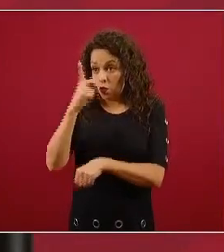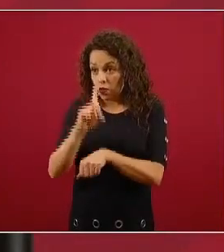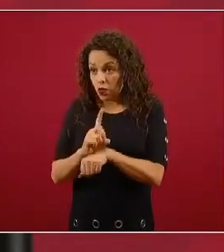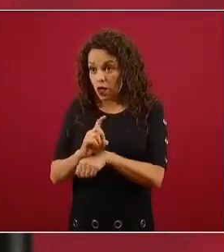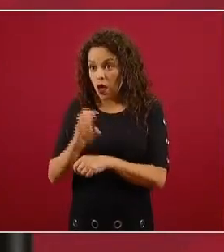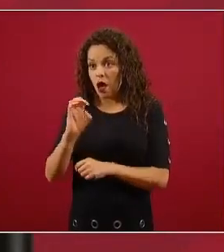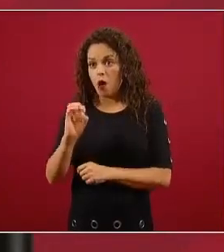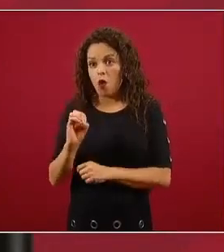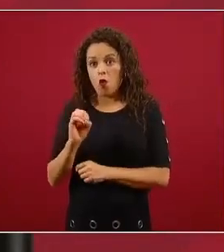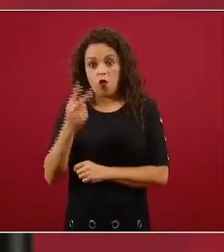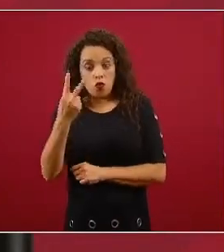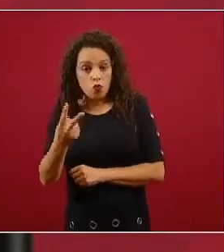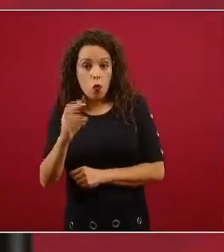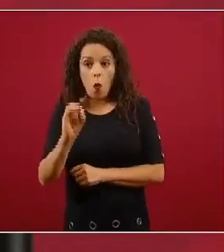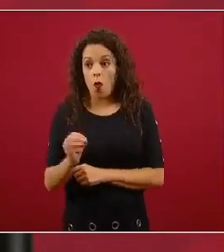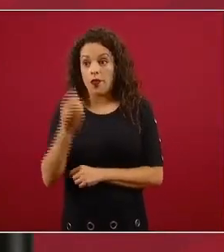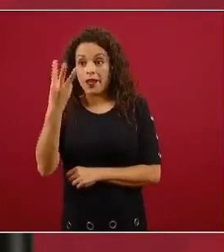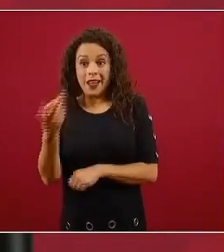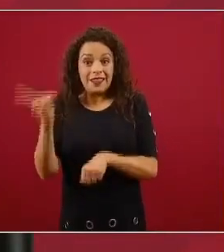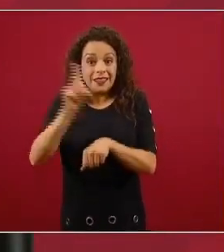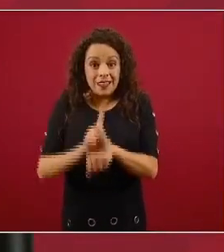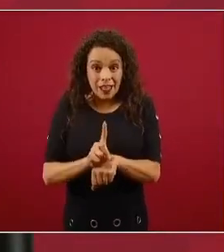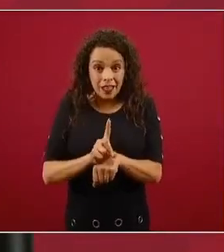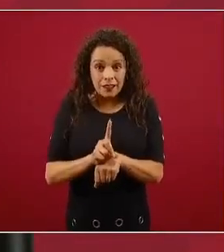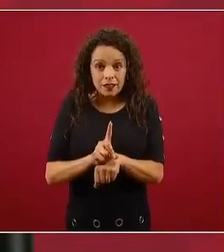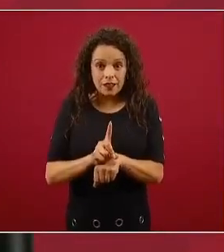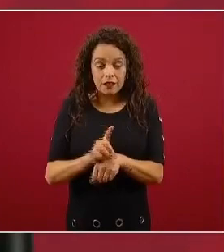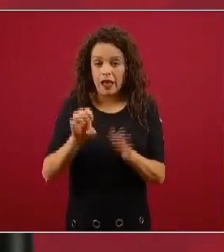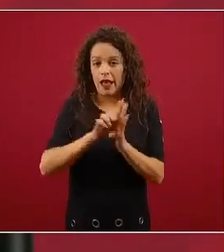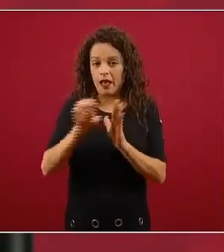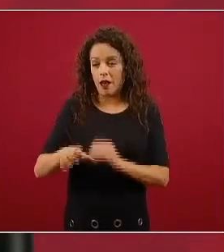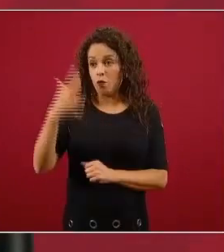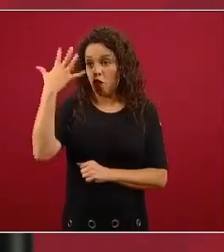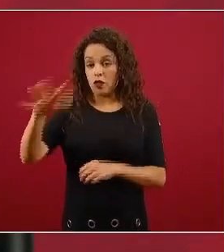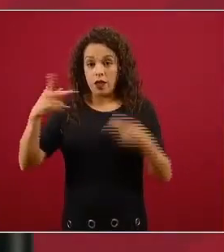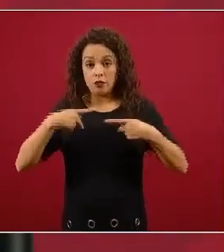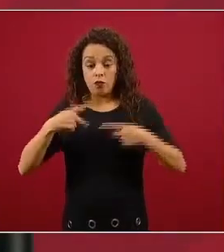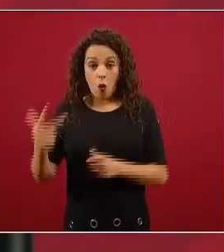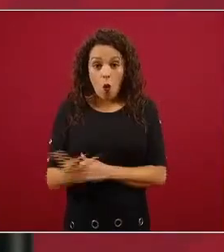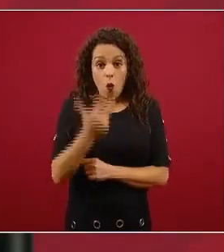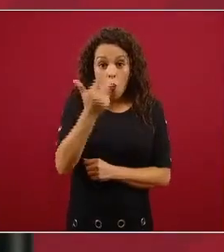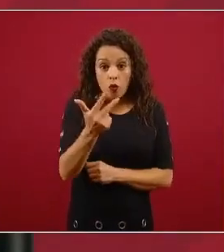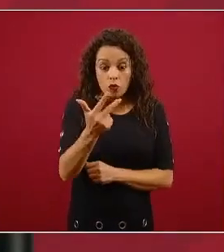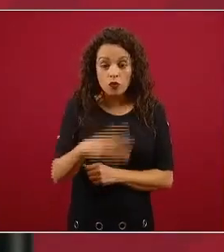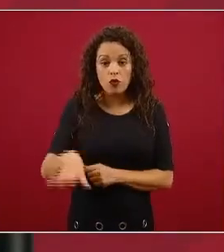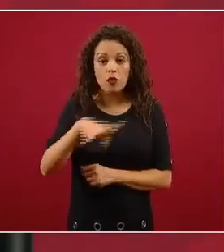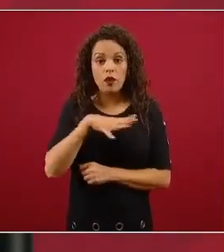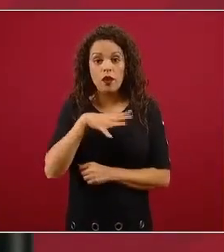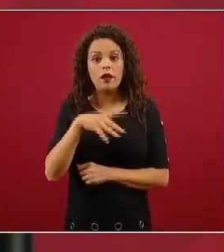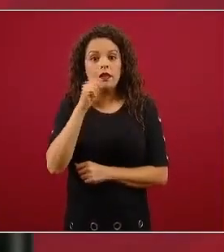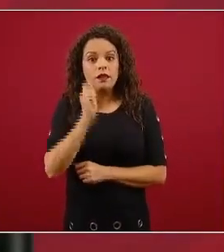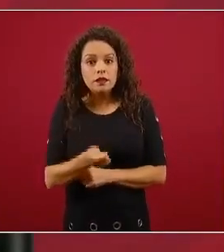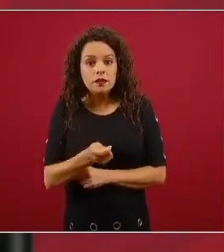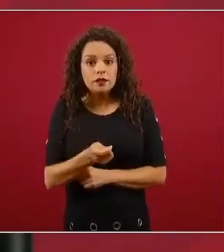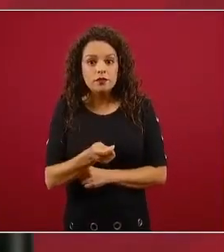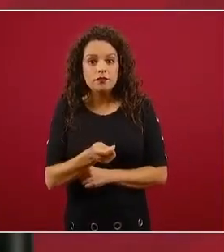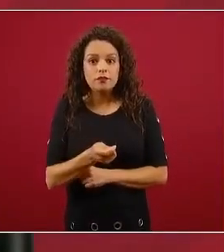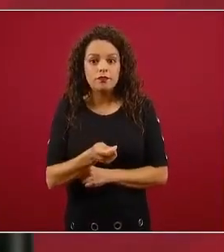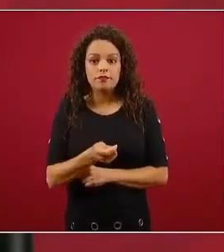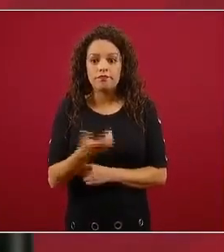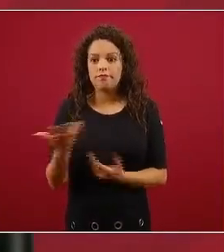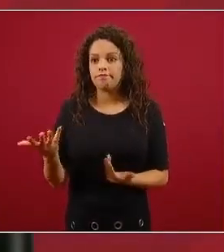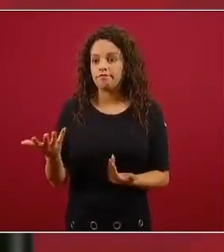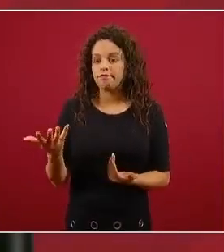cuando la mayoría de las personas enfermas ocho de cada diez tengan la mayor probabilidad de tener una enfermedad que se